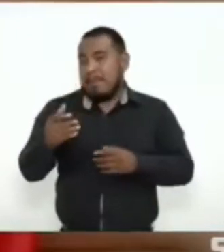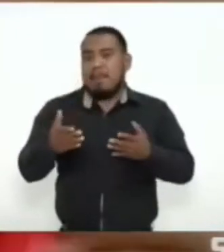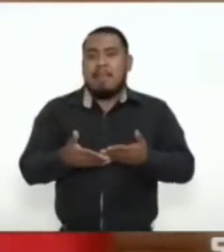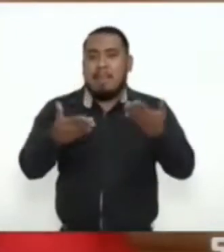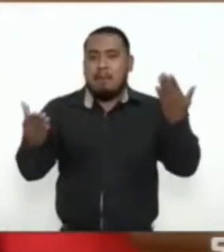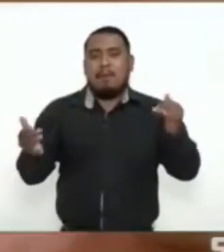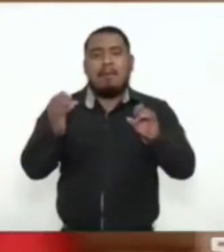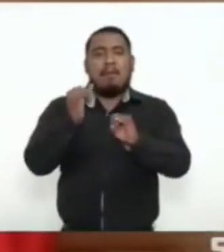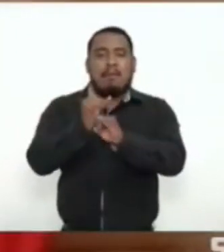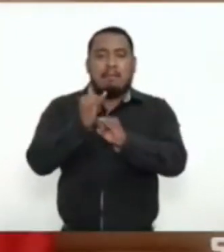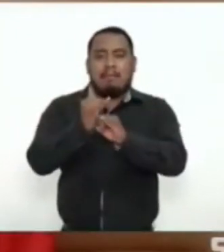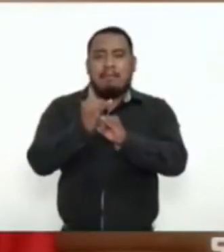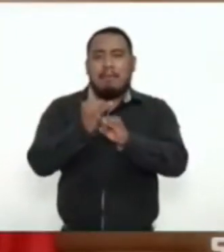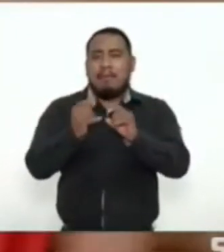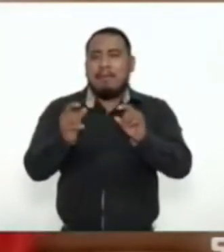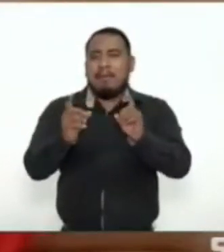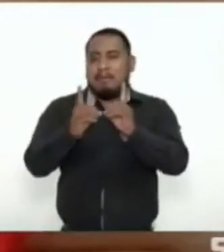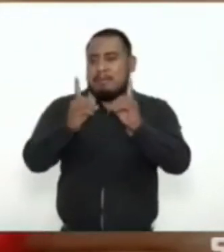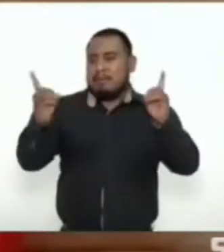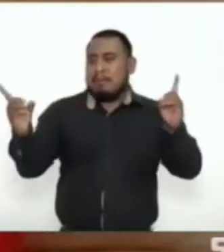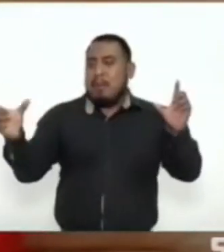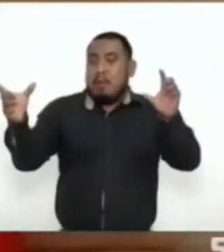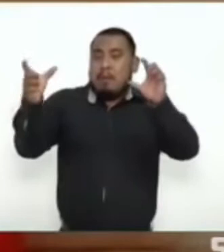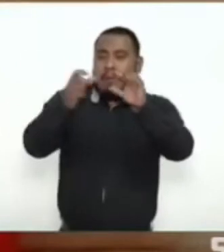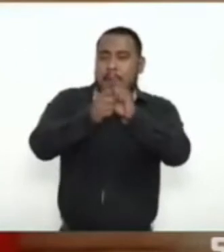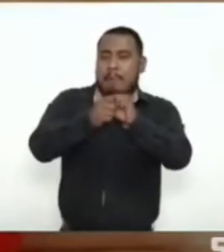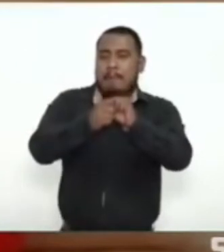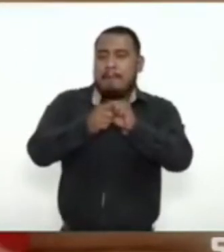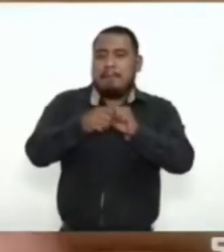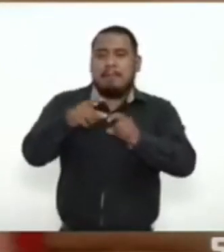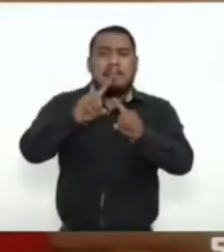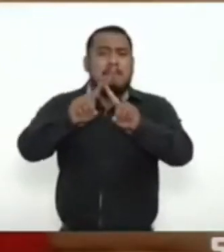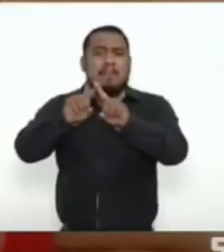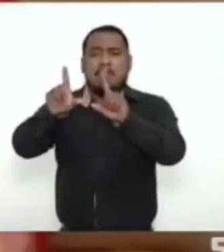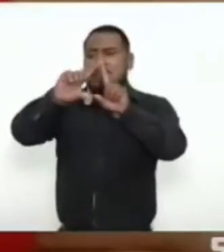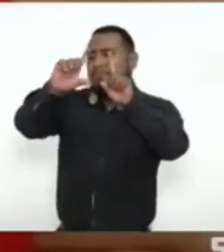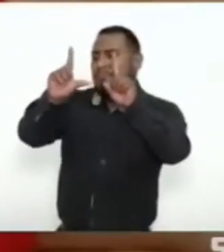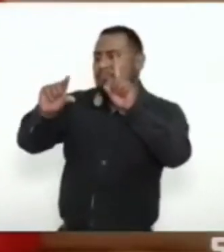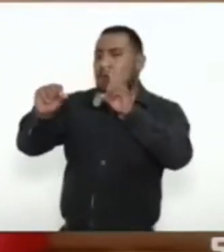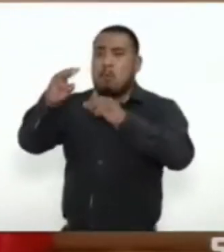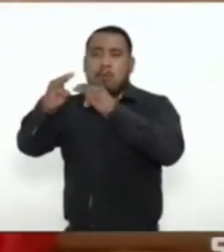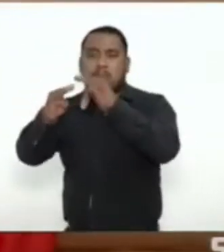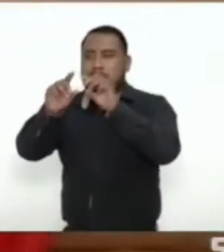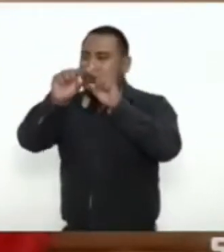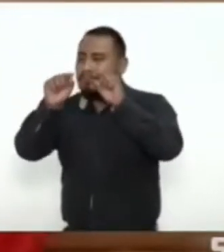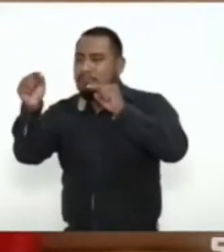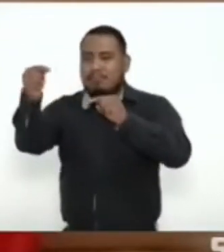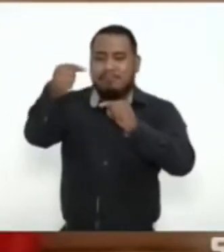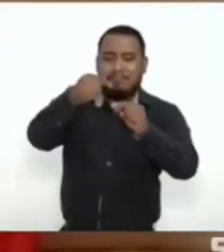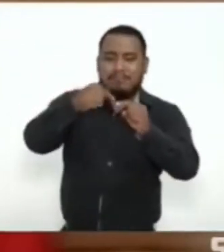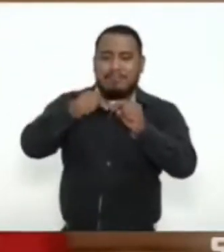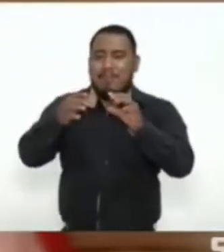presentes independientemente del lugar en donde usted se encuentre. Pues sí, pero nosotros no aprendimos